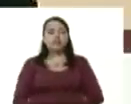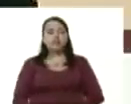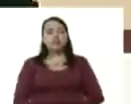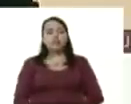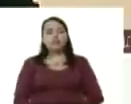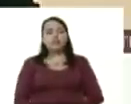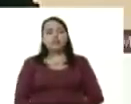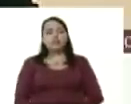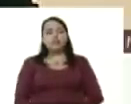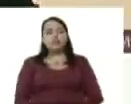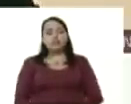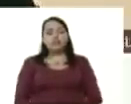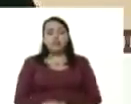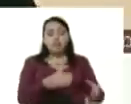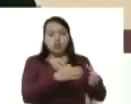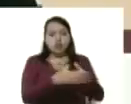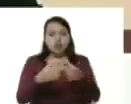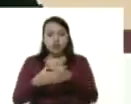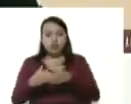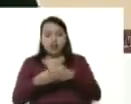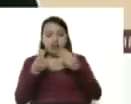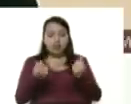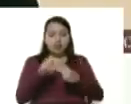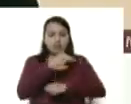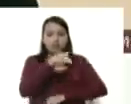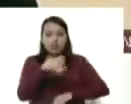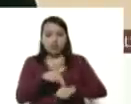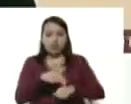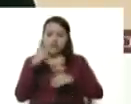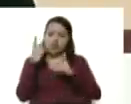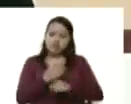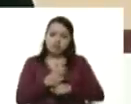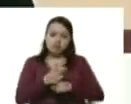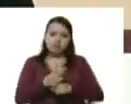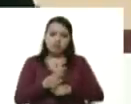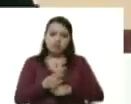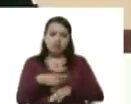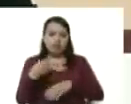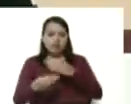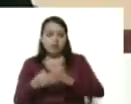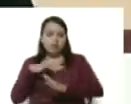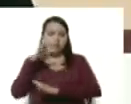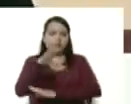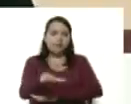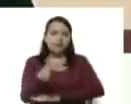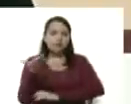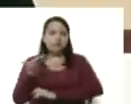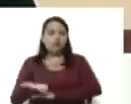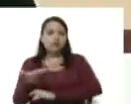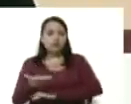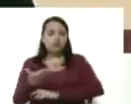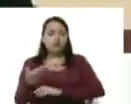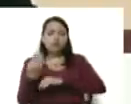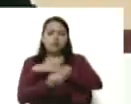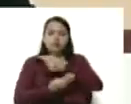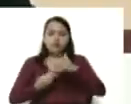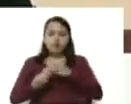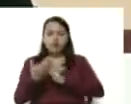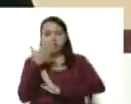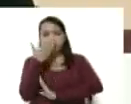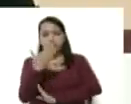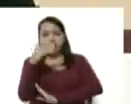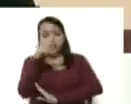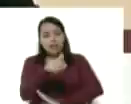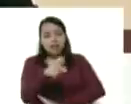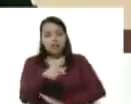Los sectores de la vida activa nacional tenemos que dar un paso importante, fundamental, frente a este